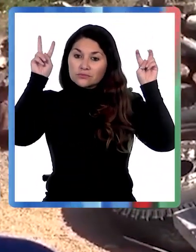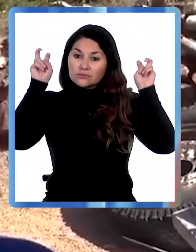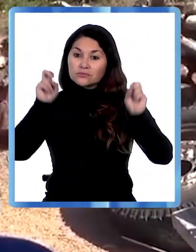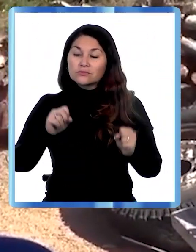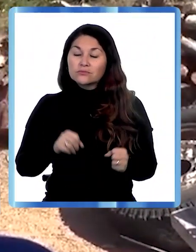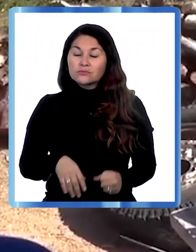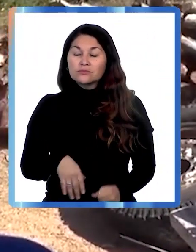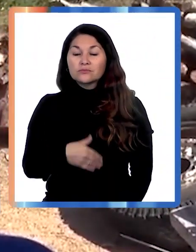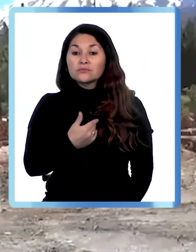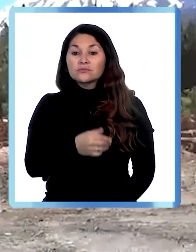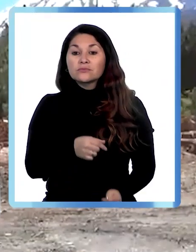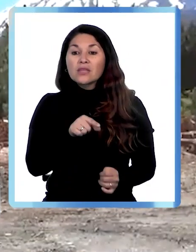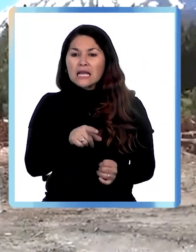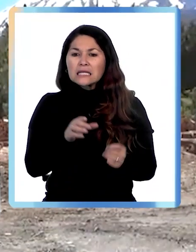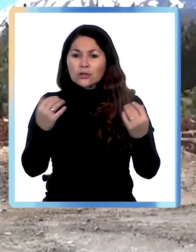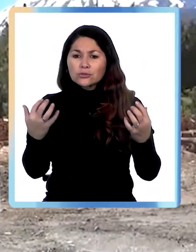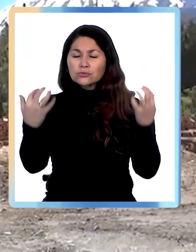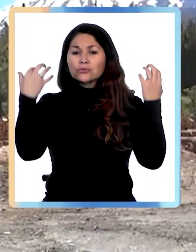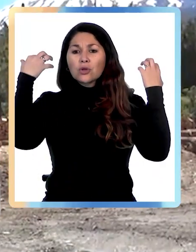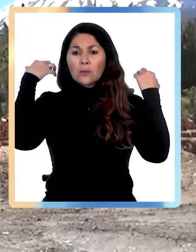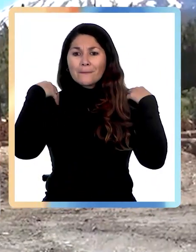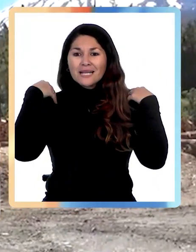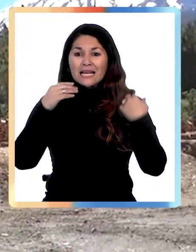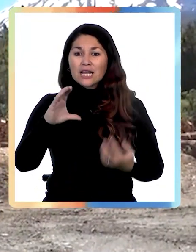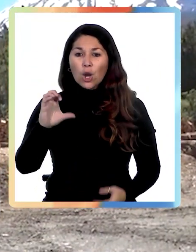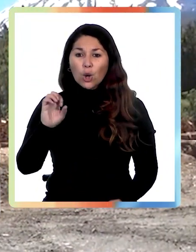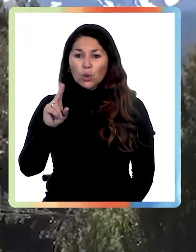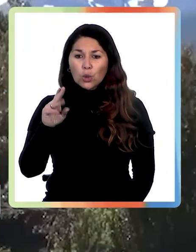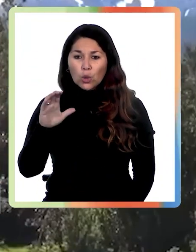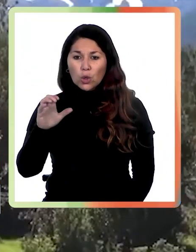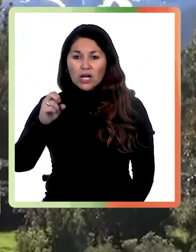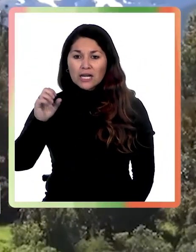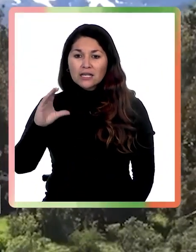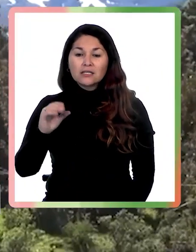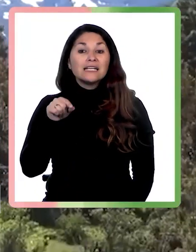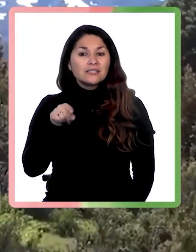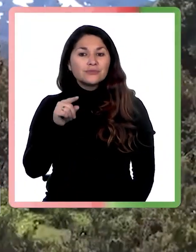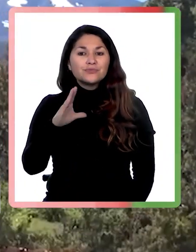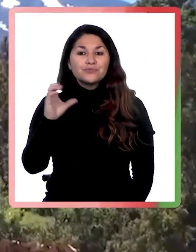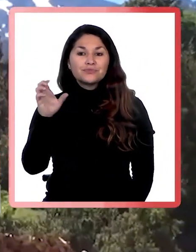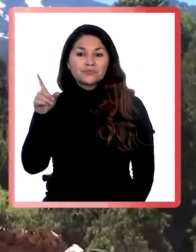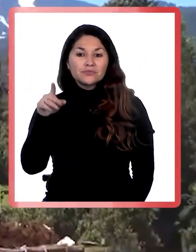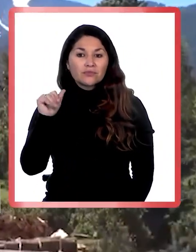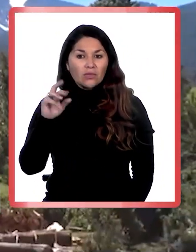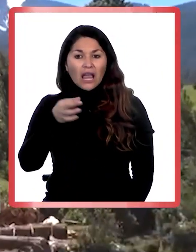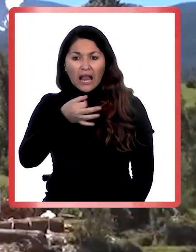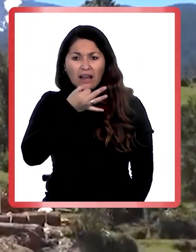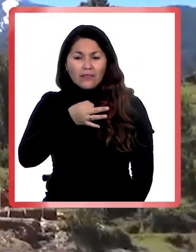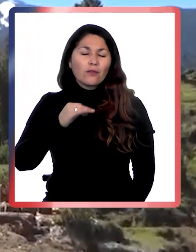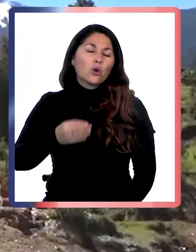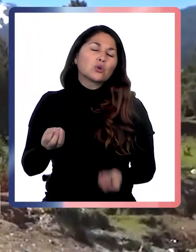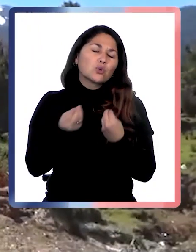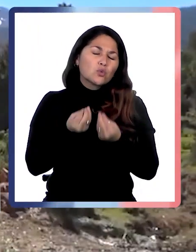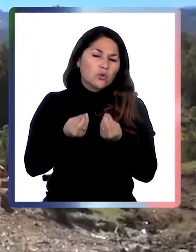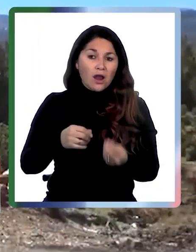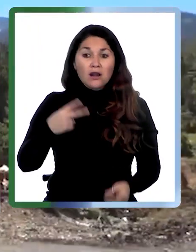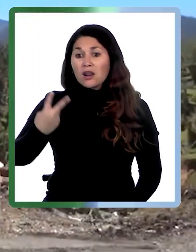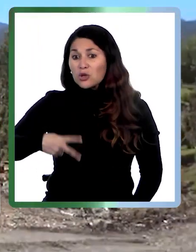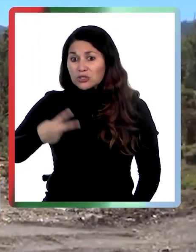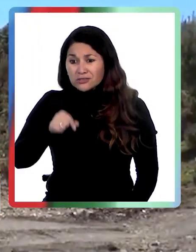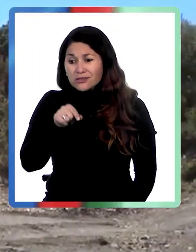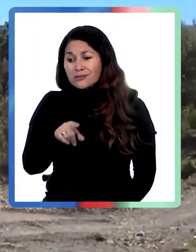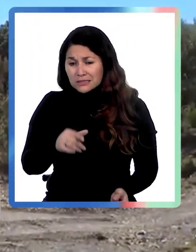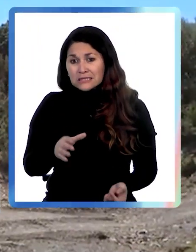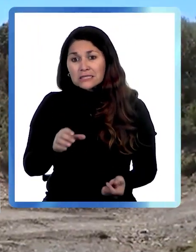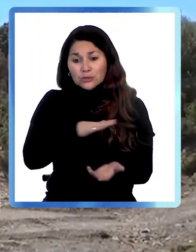refirió el presidente de la comisión provincial yanquihue del Core los lagos César negrón quien señaló que es una muy buena noticia que se haya